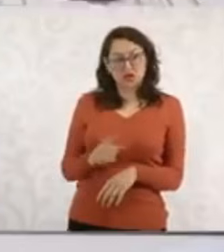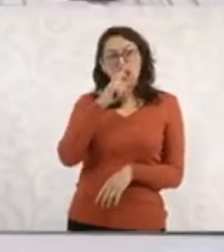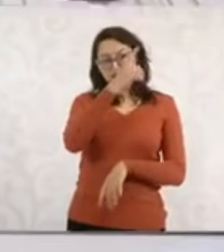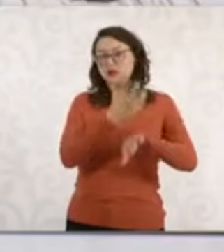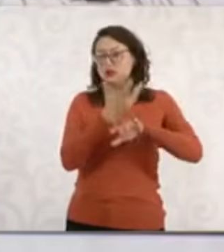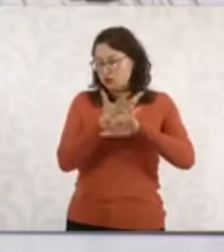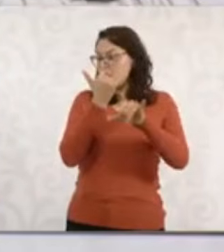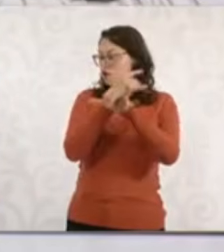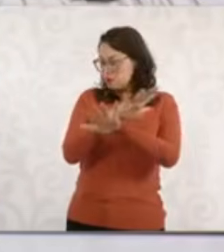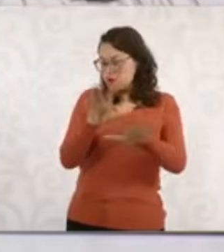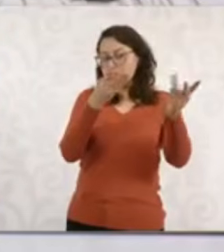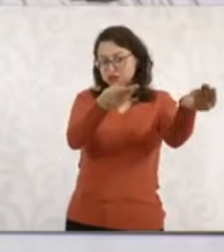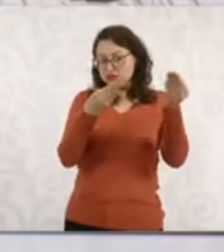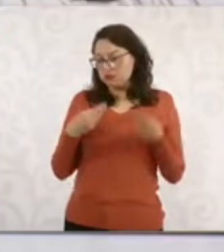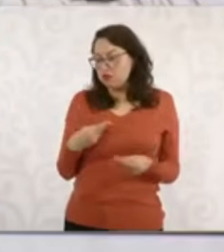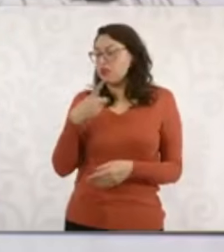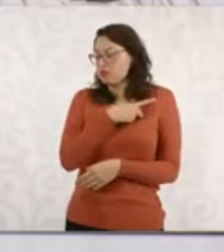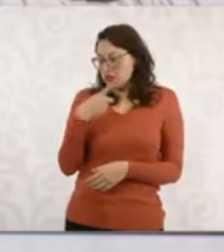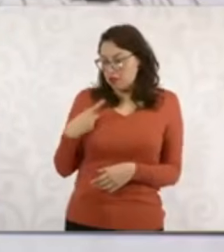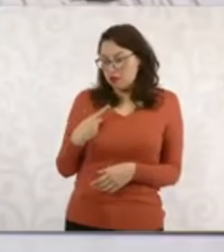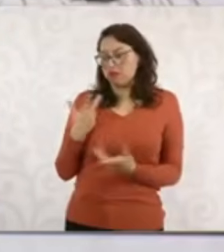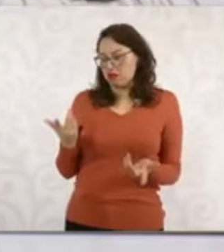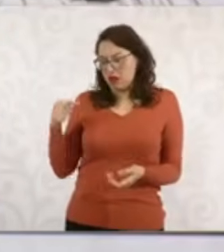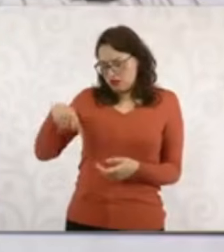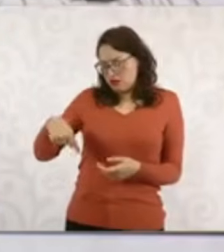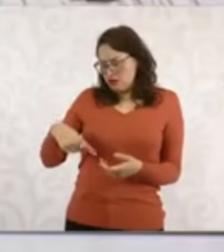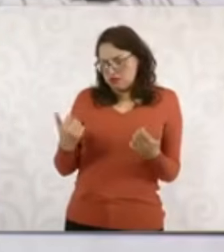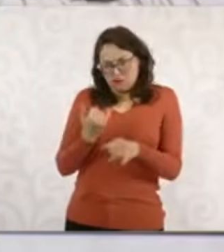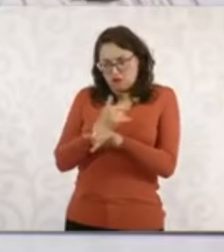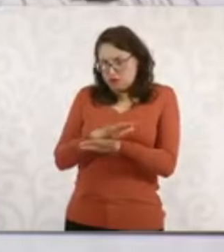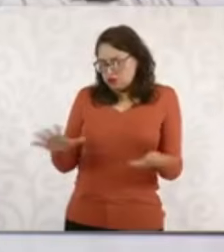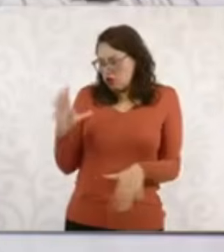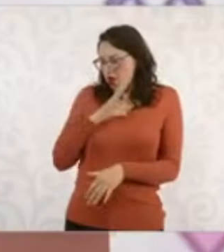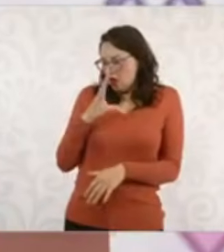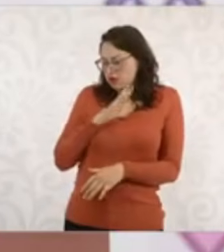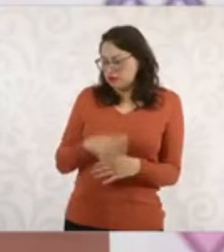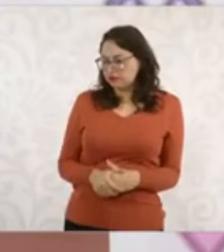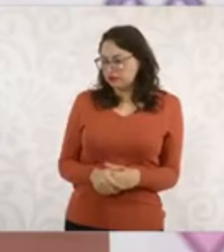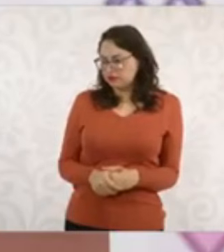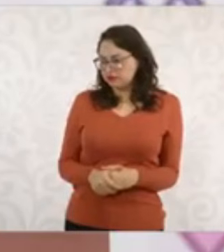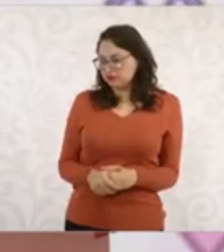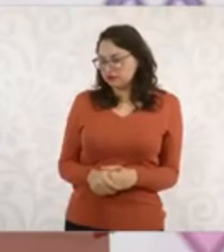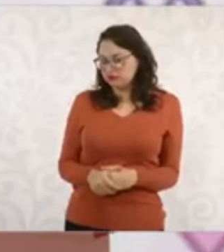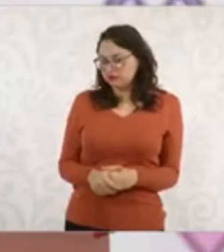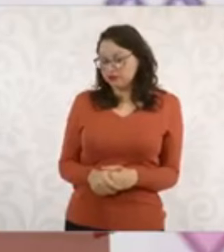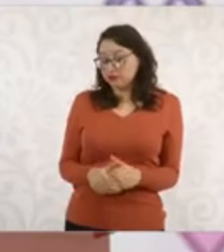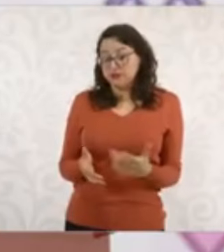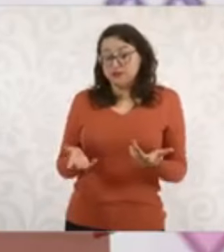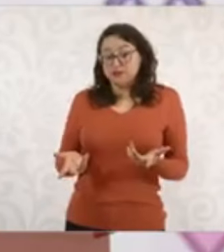informar lo que hacen aquí en México. Entonces,